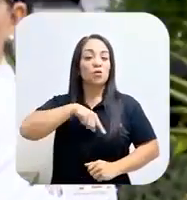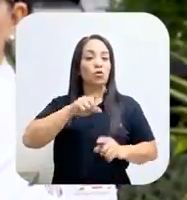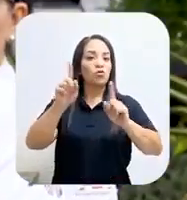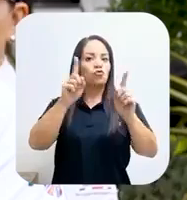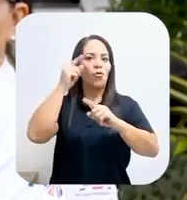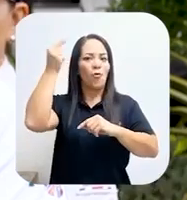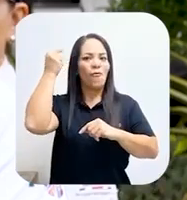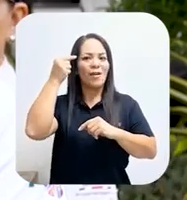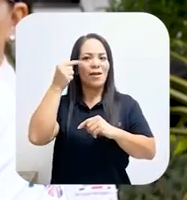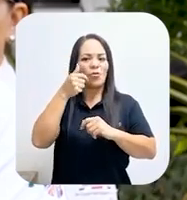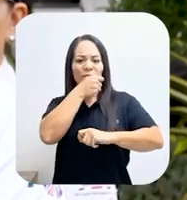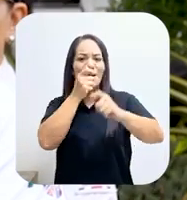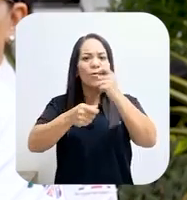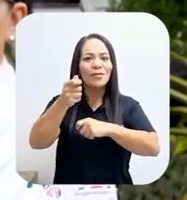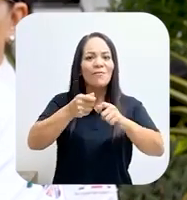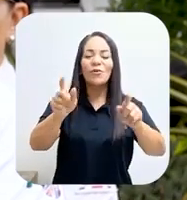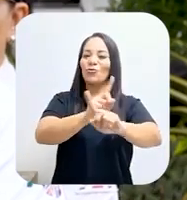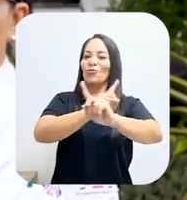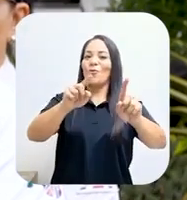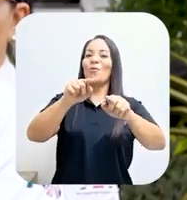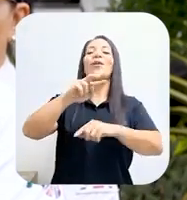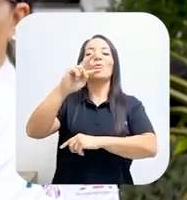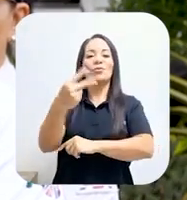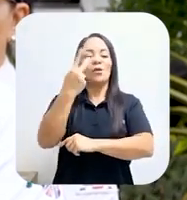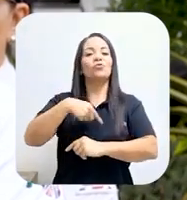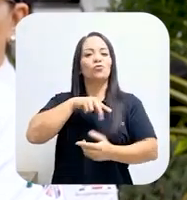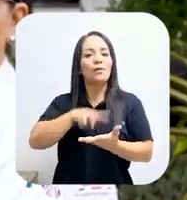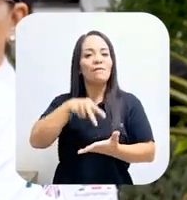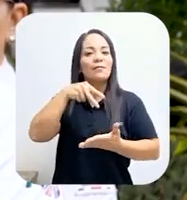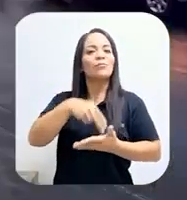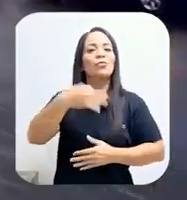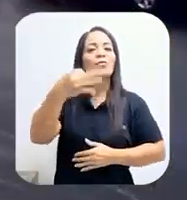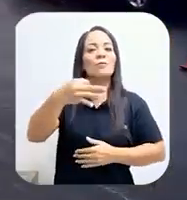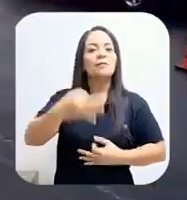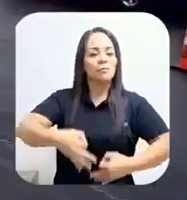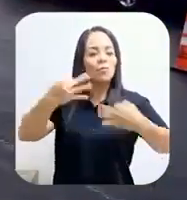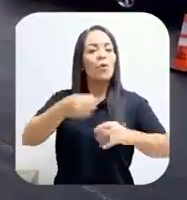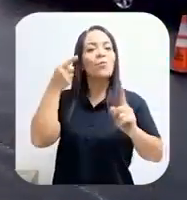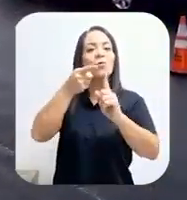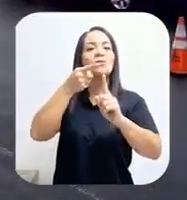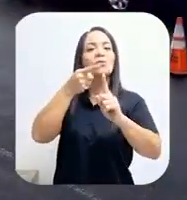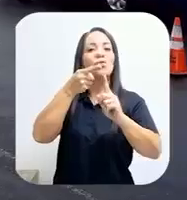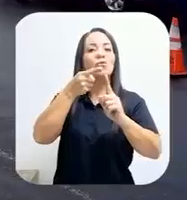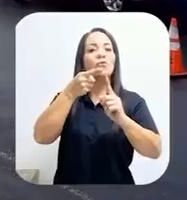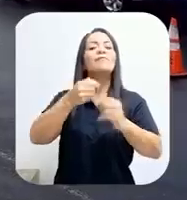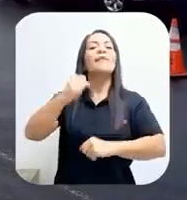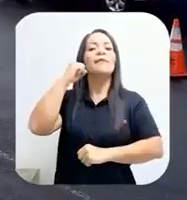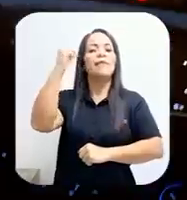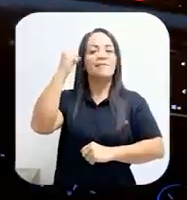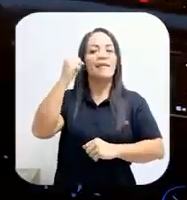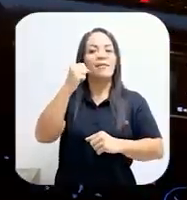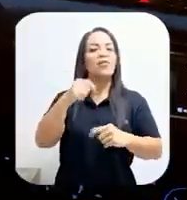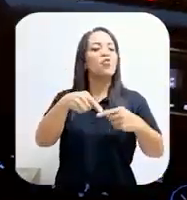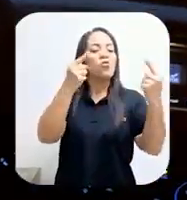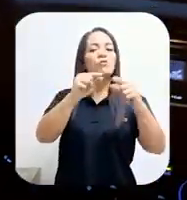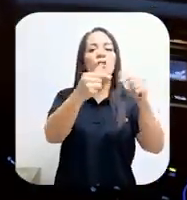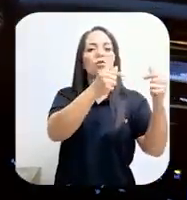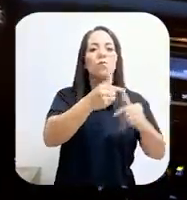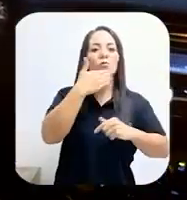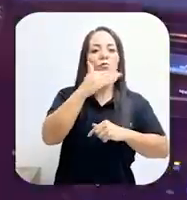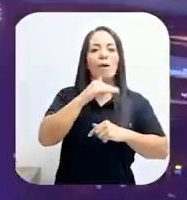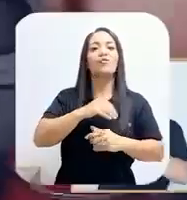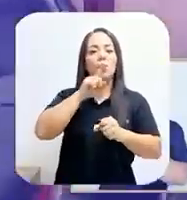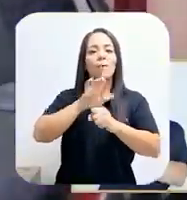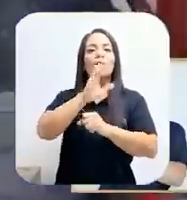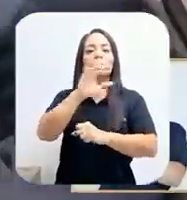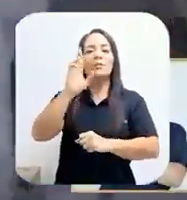No somos un narcoestado, todo lo contrario. Cada día nos levantamos con el firme propósito de ganarle la pelea al crimen organizado y le cumplimos a